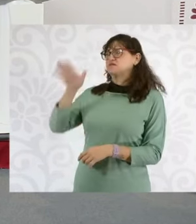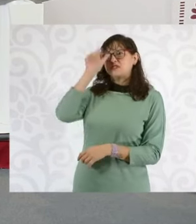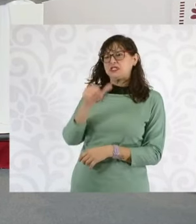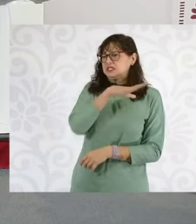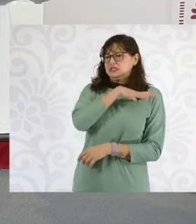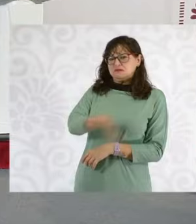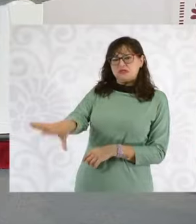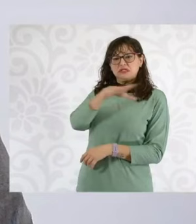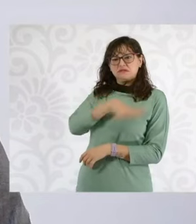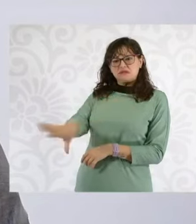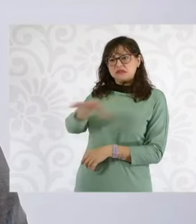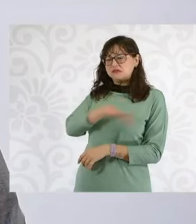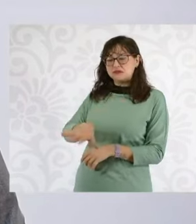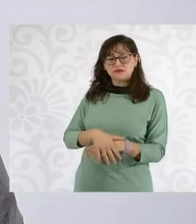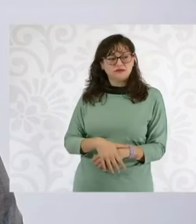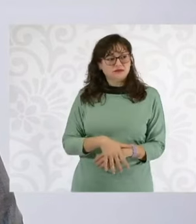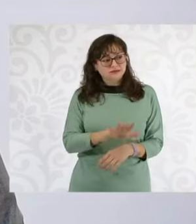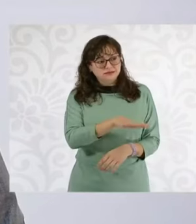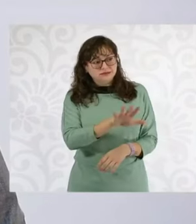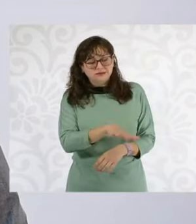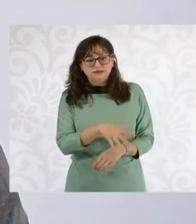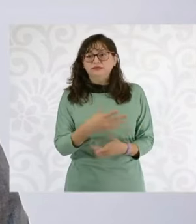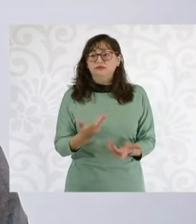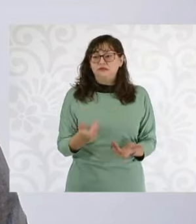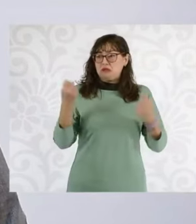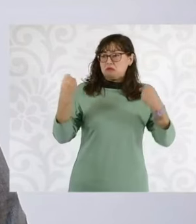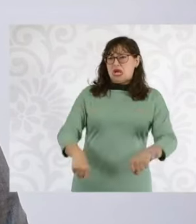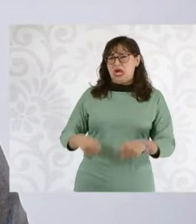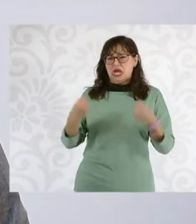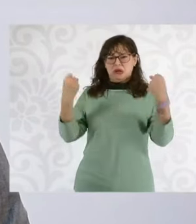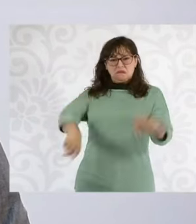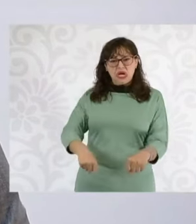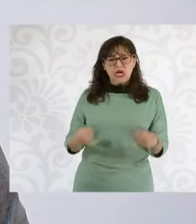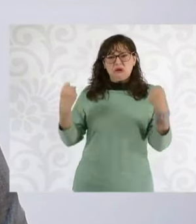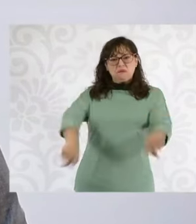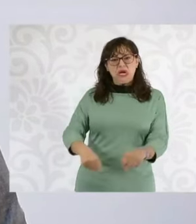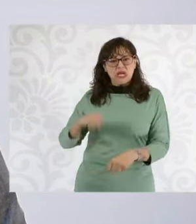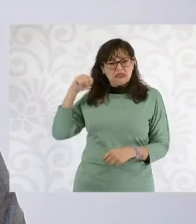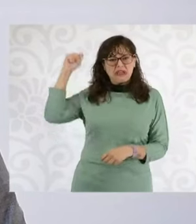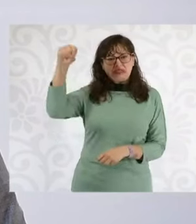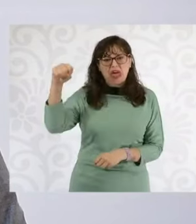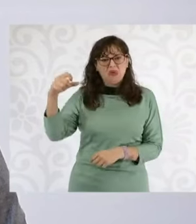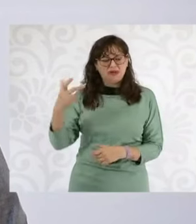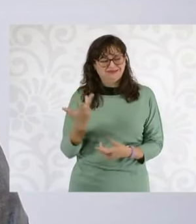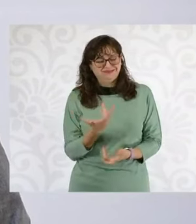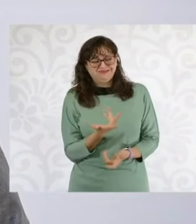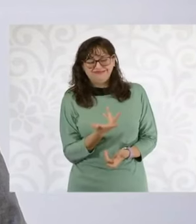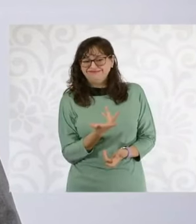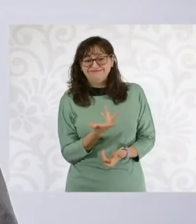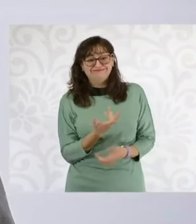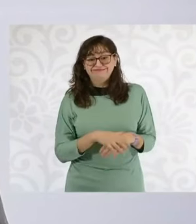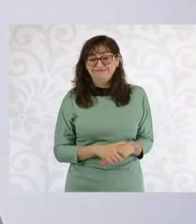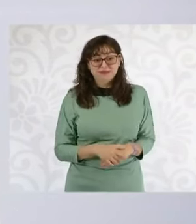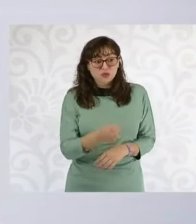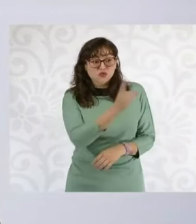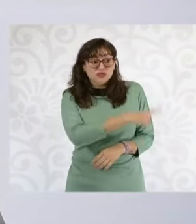a quienes la obedecen y reviven la falacia de la dictadura. La respuesta de quienes se oponen a la democracia